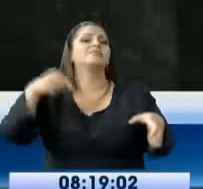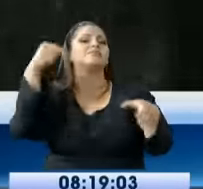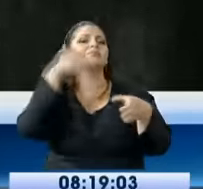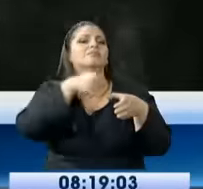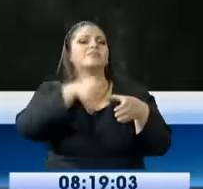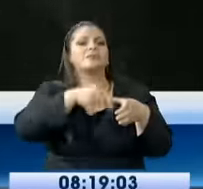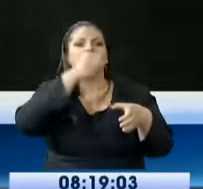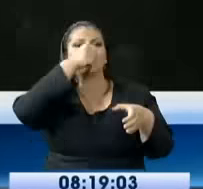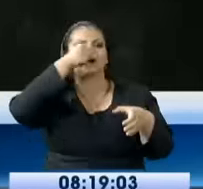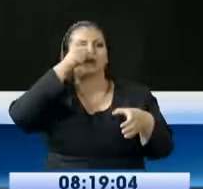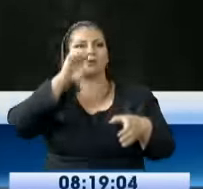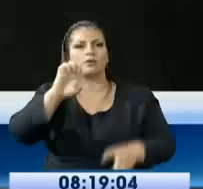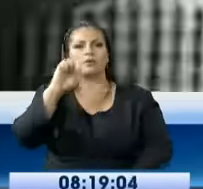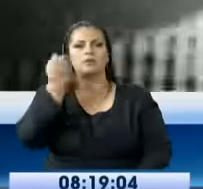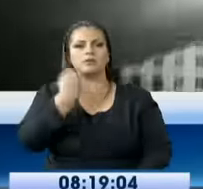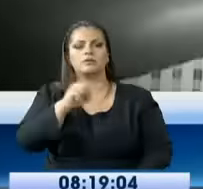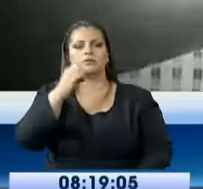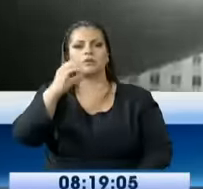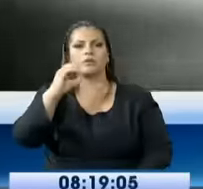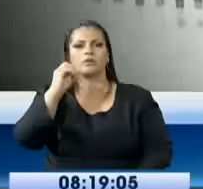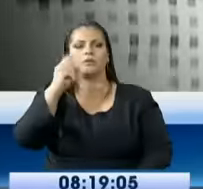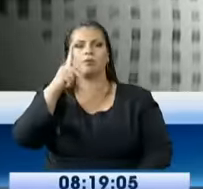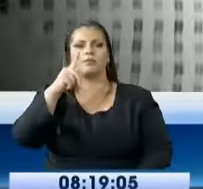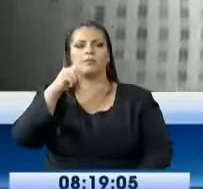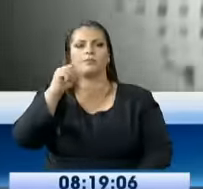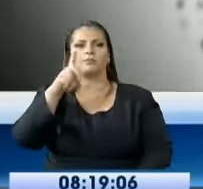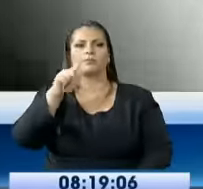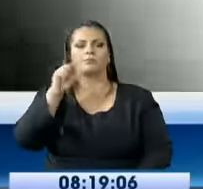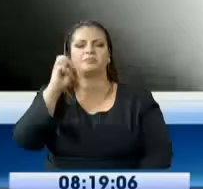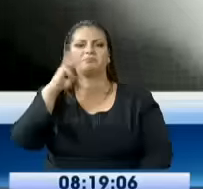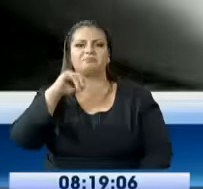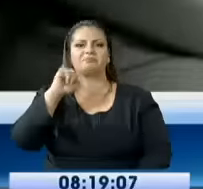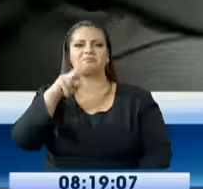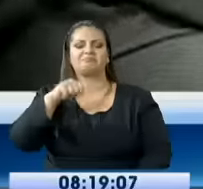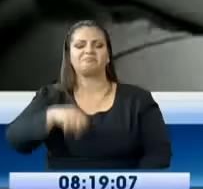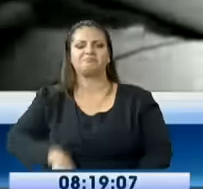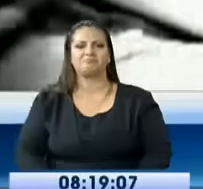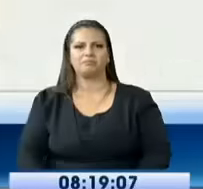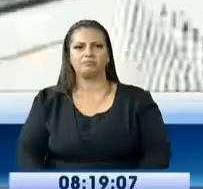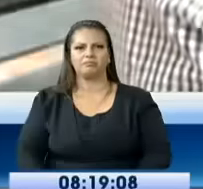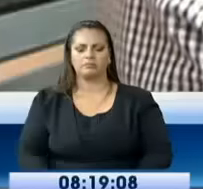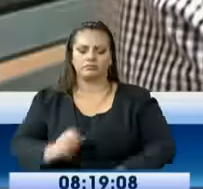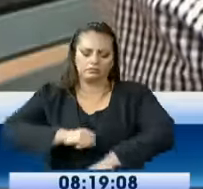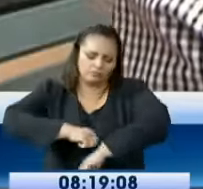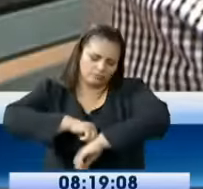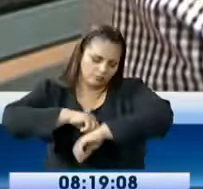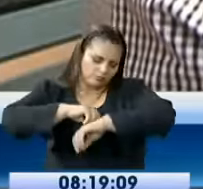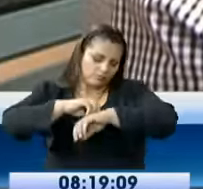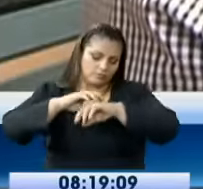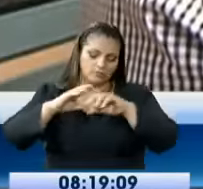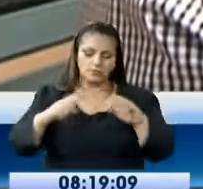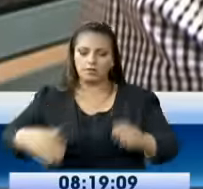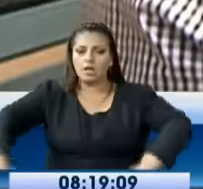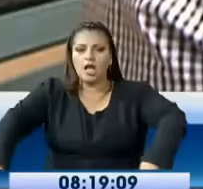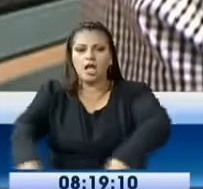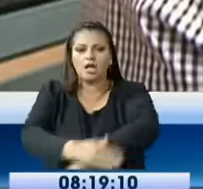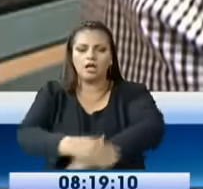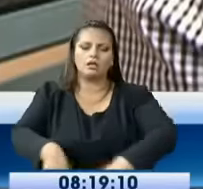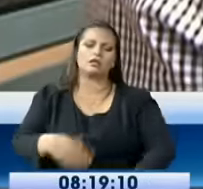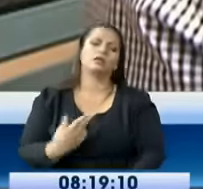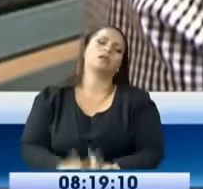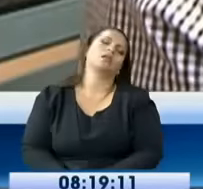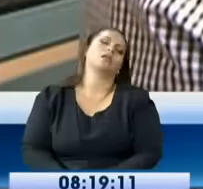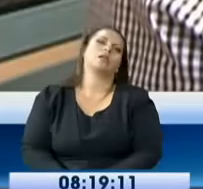lo último que recuerda. Después, las consecuencias. Yo amanecí tirado en la calle sin cartera, sin